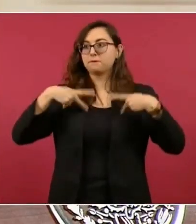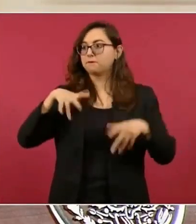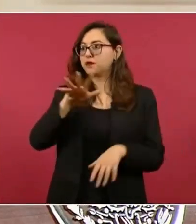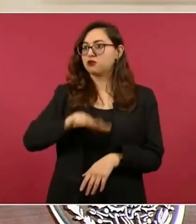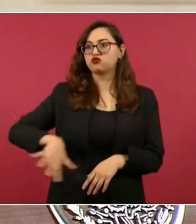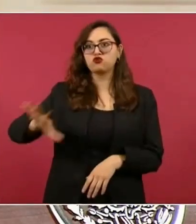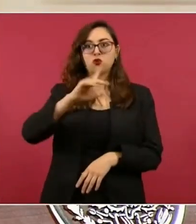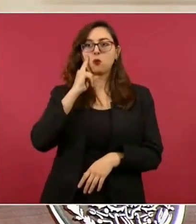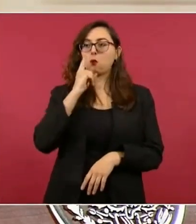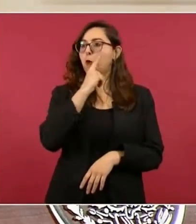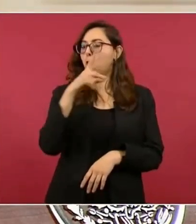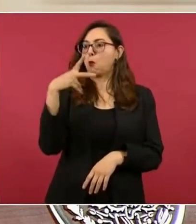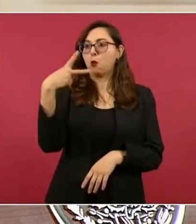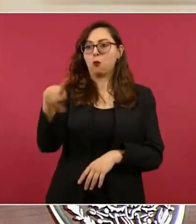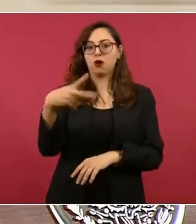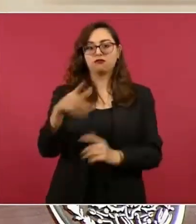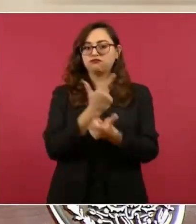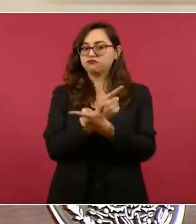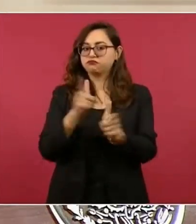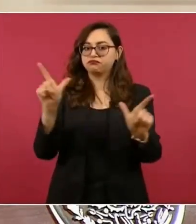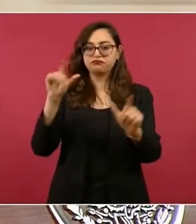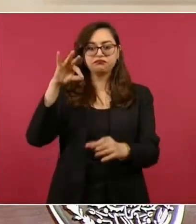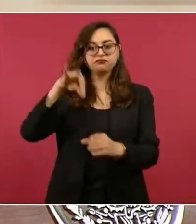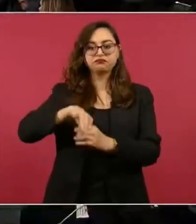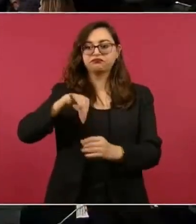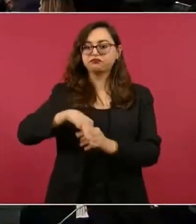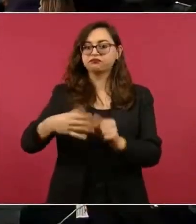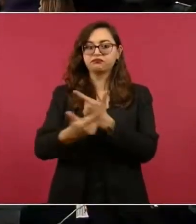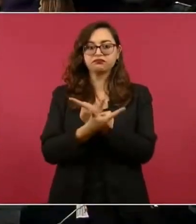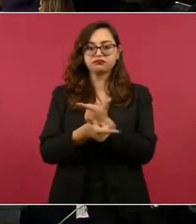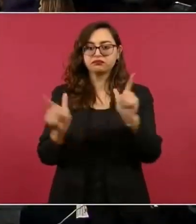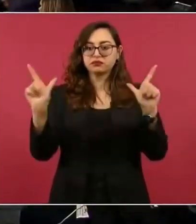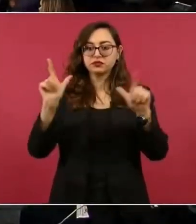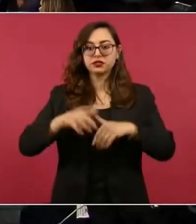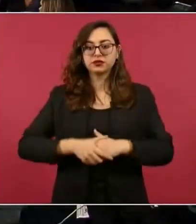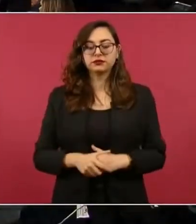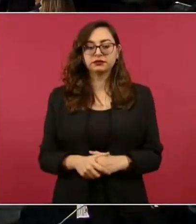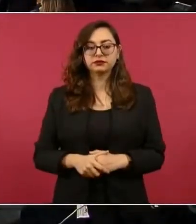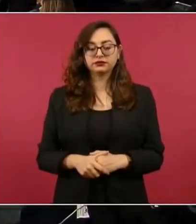libremente, que haya democracia. ¿No está?